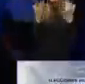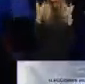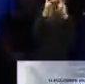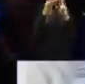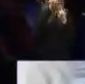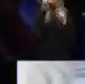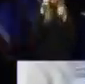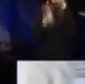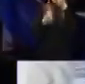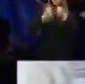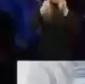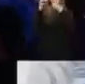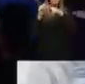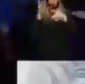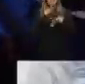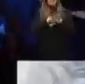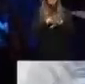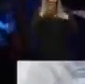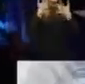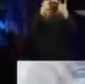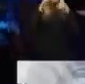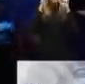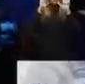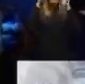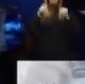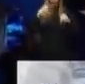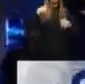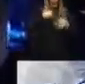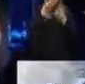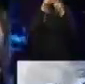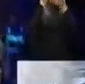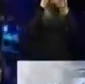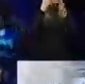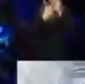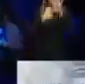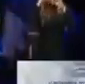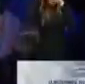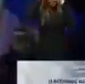y demás, pero pues ya nosotros le trasladamos estas imágenes y las vamos a ir